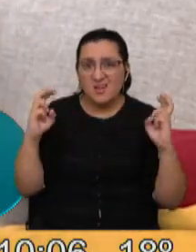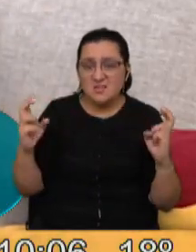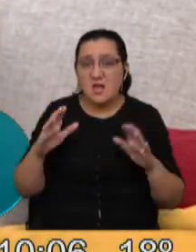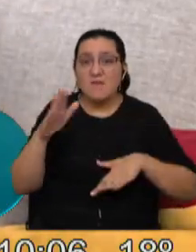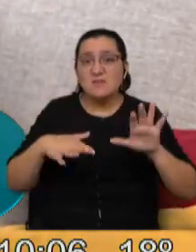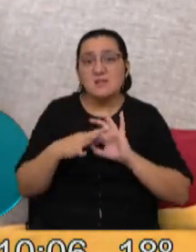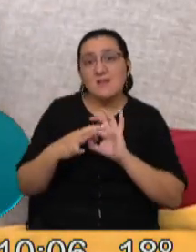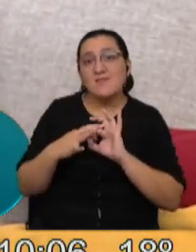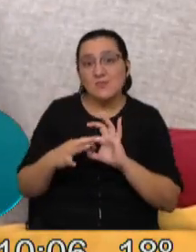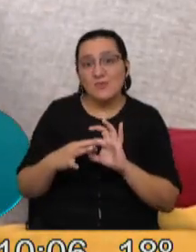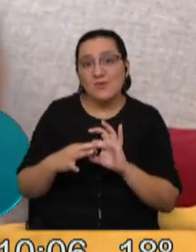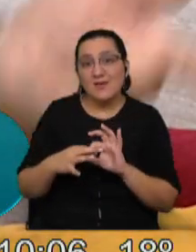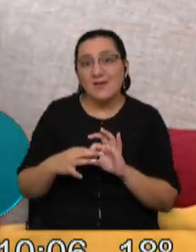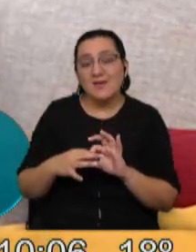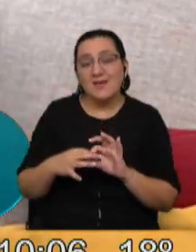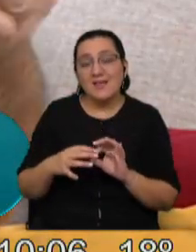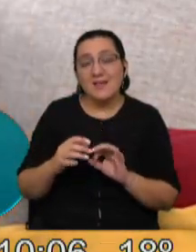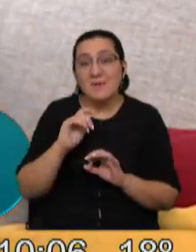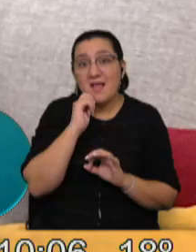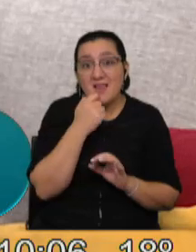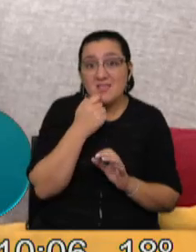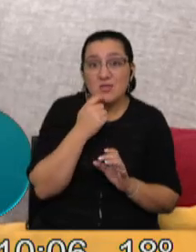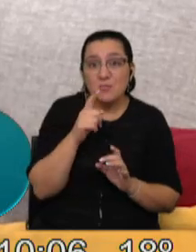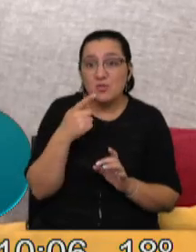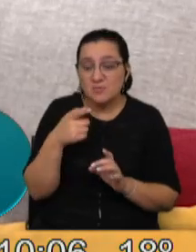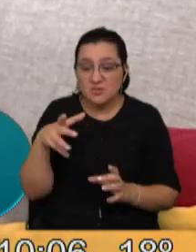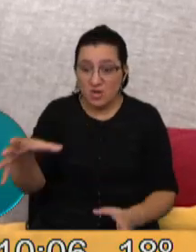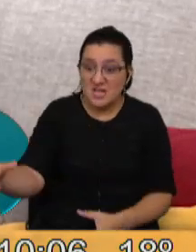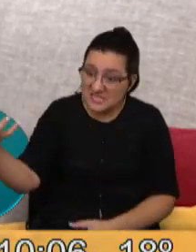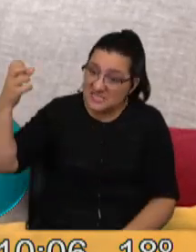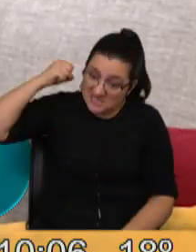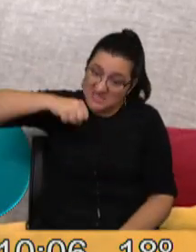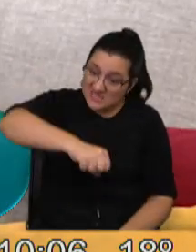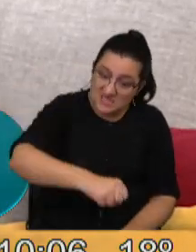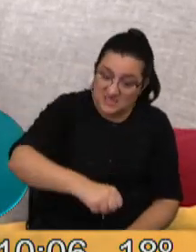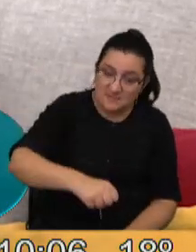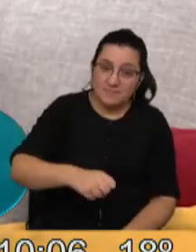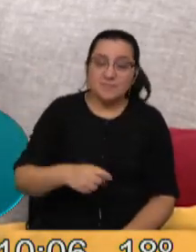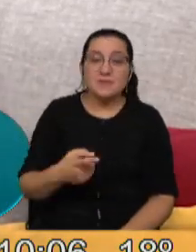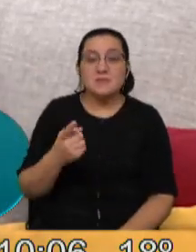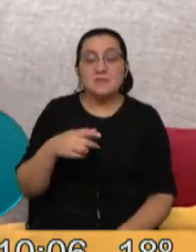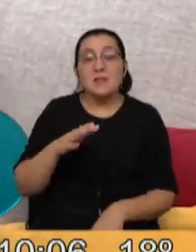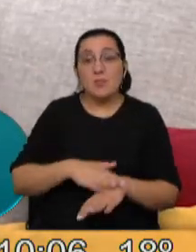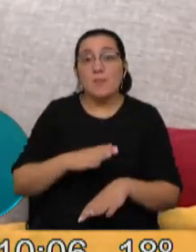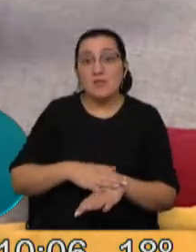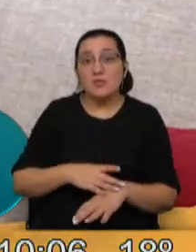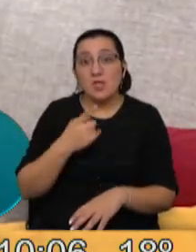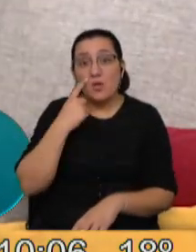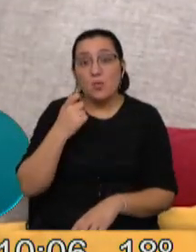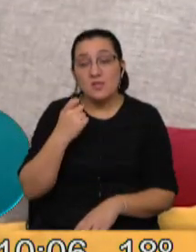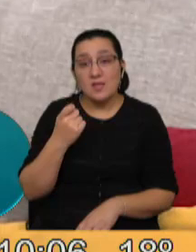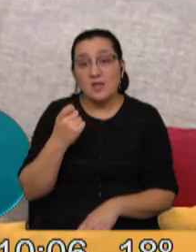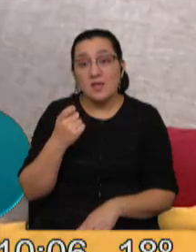que teníamos antes era un poco menor. Y al perro, obviamente, que si cuando se lo agarra haciendo, se lo castiga, pero después tiene otra